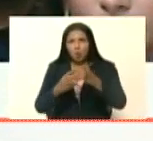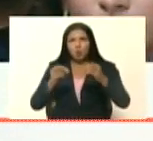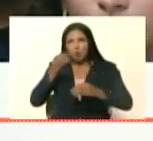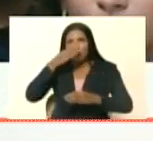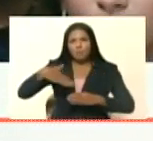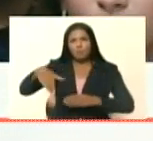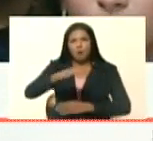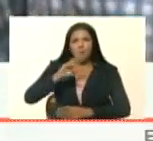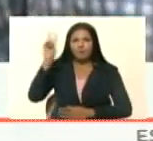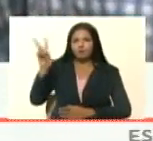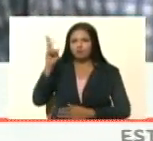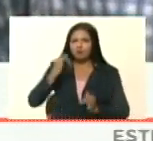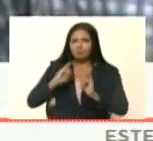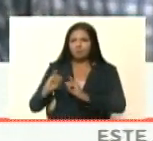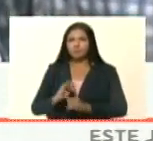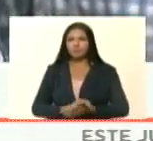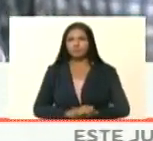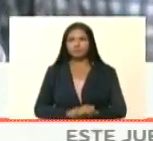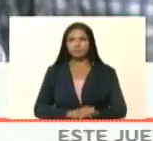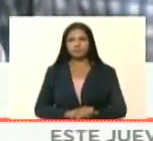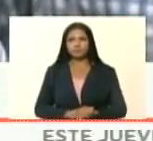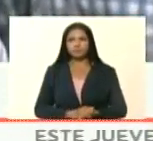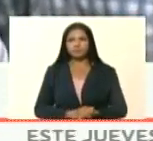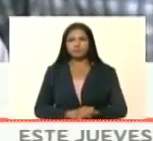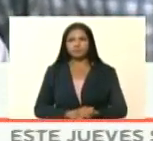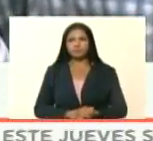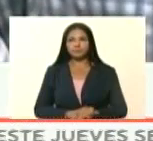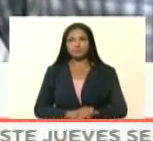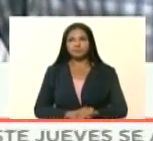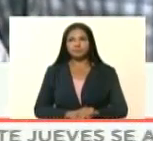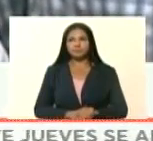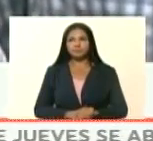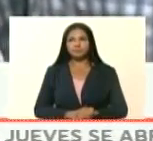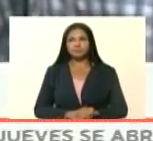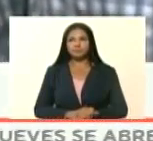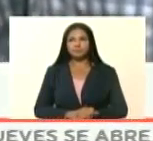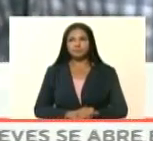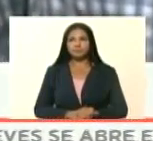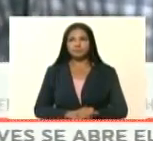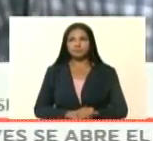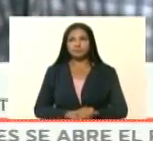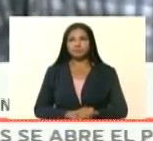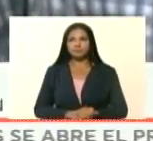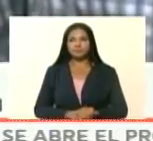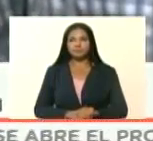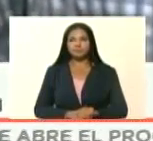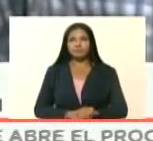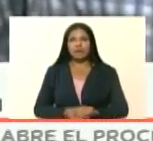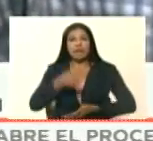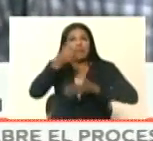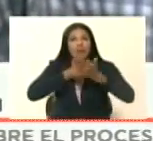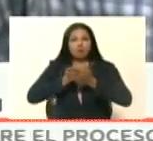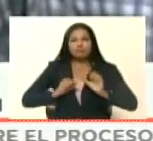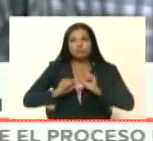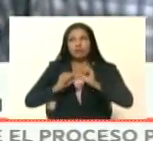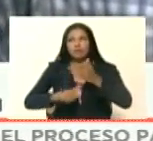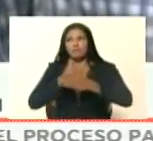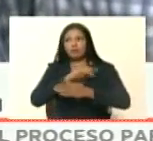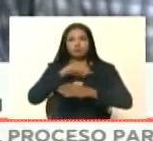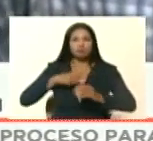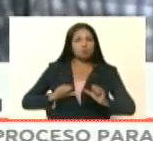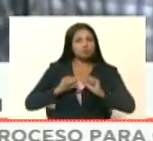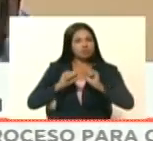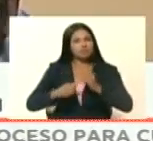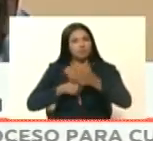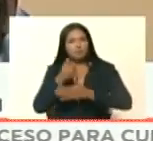de Venezuela. The struggle continues and we will continue to struggle with you. La lucha continúa y nosotros